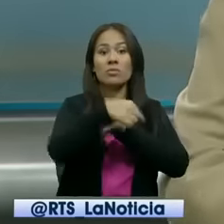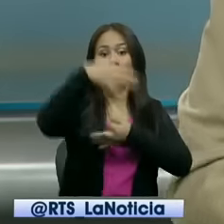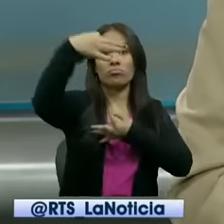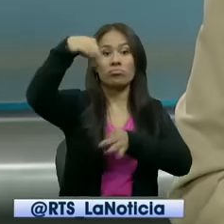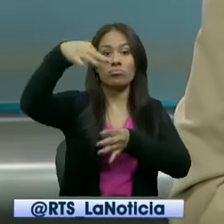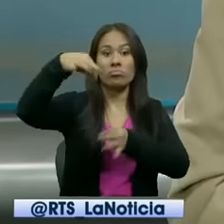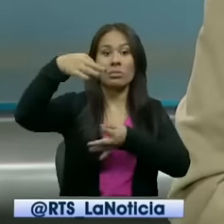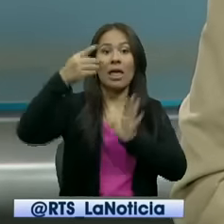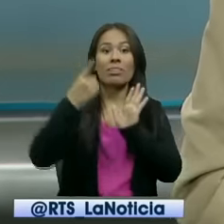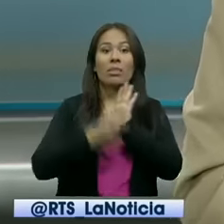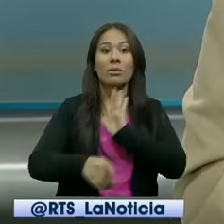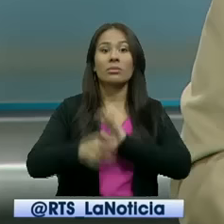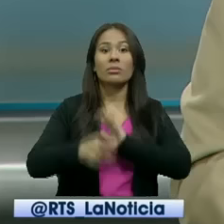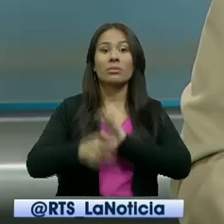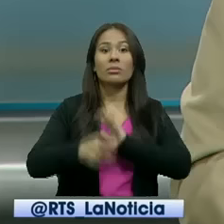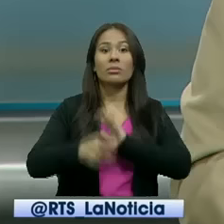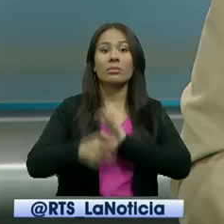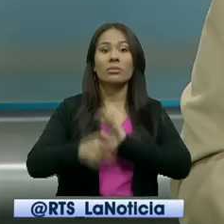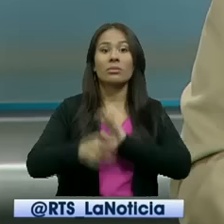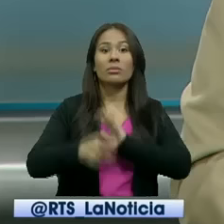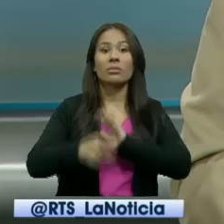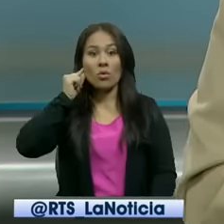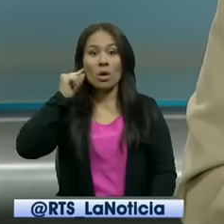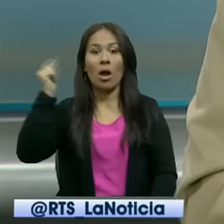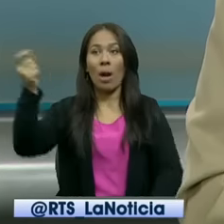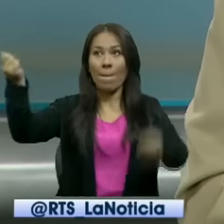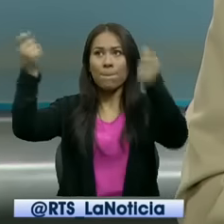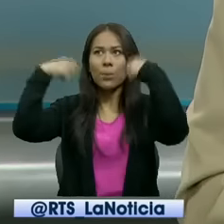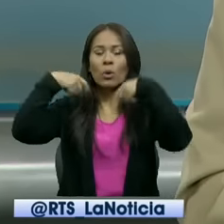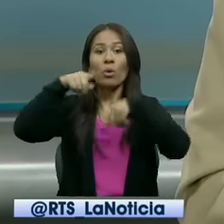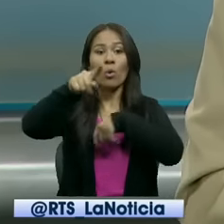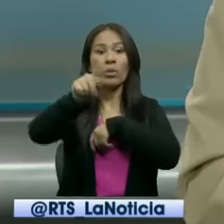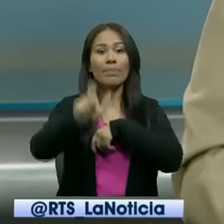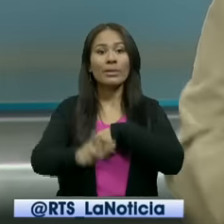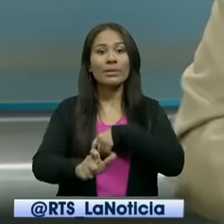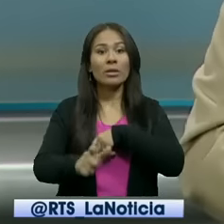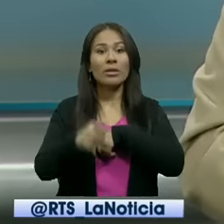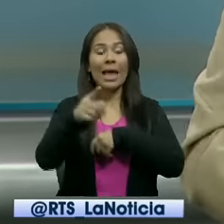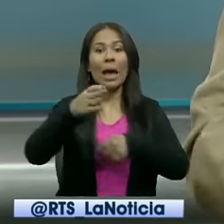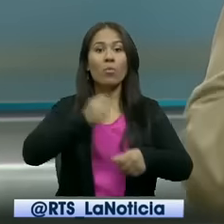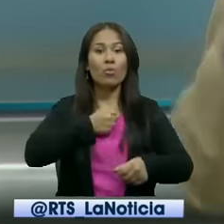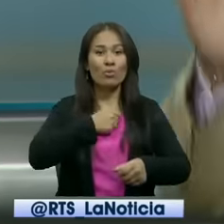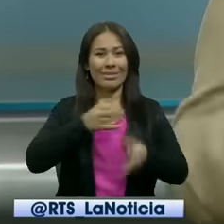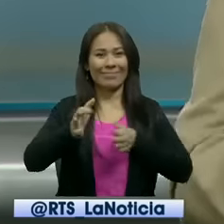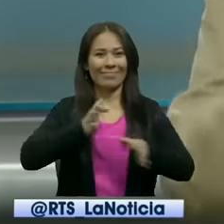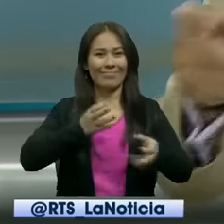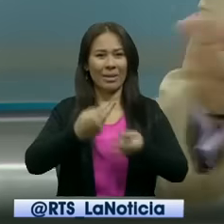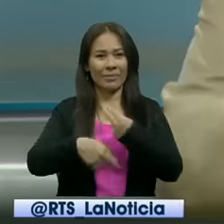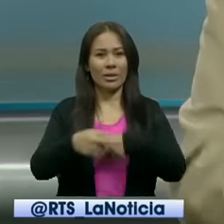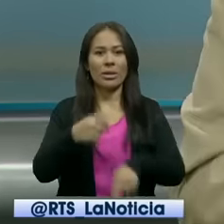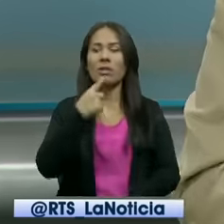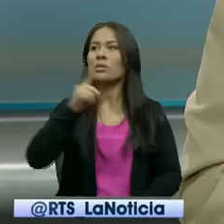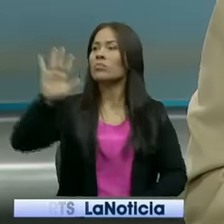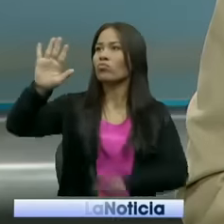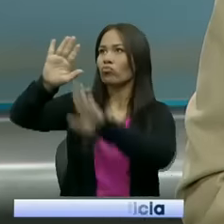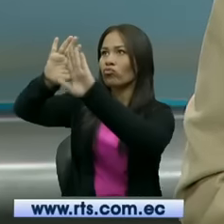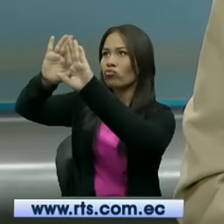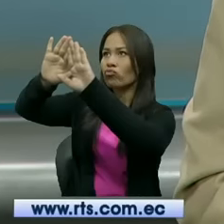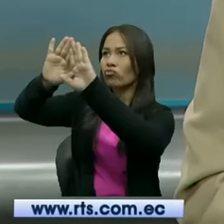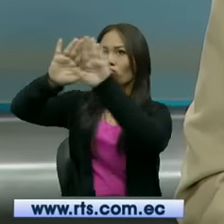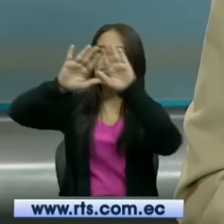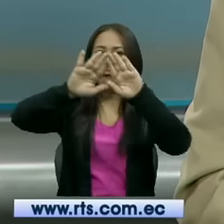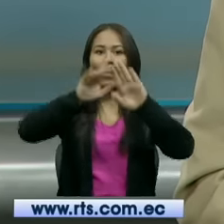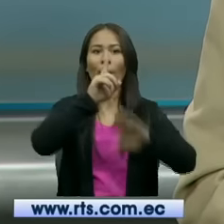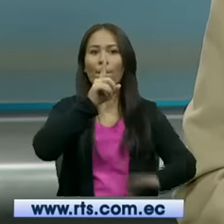allanamiento incluso, de su amo o su ama. Y se desquitan con quienes están cubriendo la información.